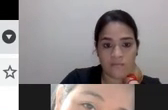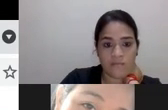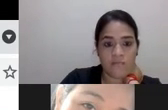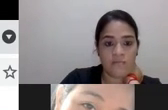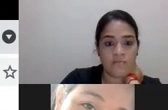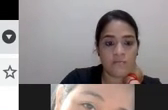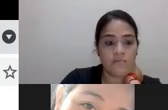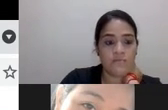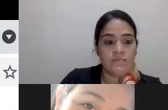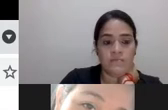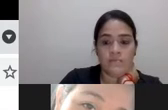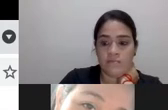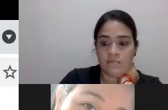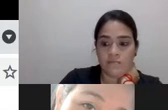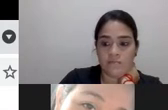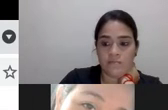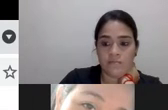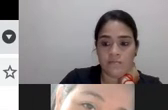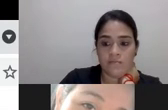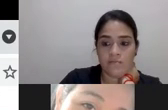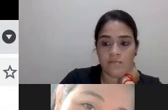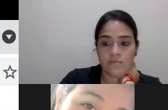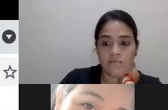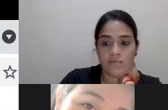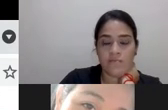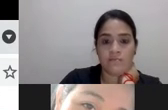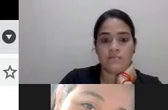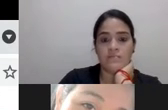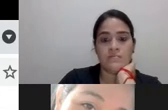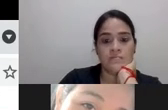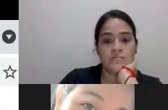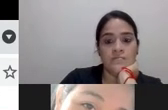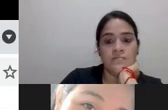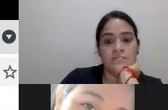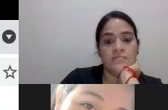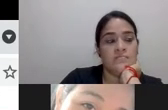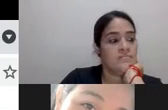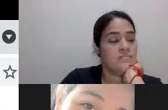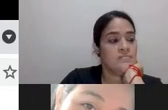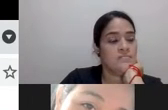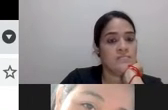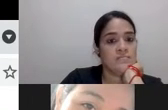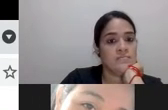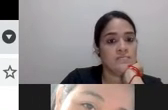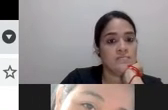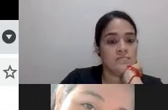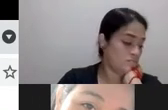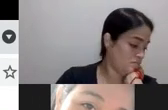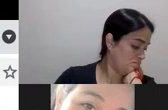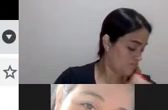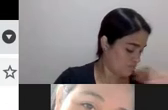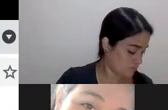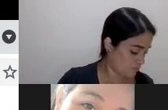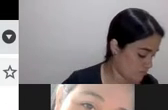en formato de blog, donde voy a plantear diferentes temáticas y dependiendo la temática que ingresen, pues se encontrarán con